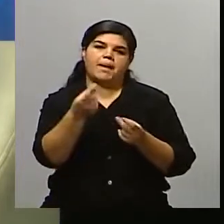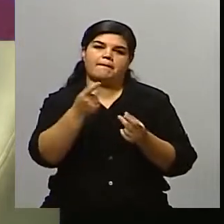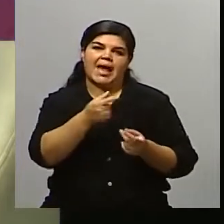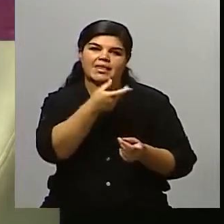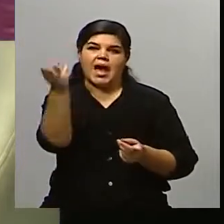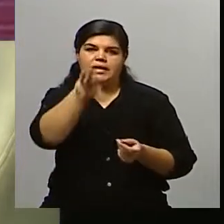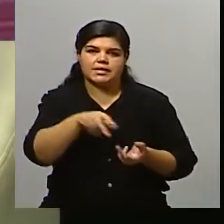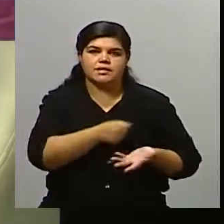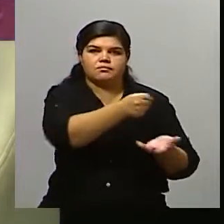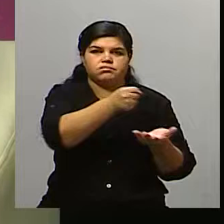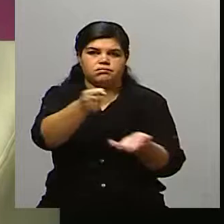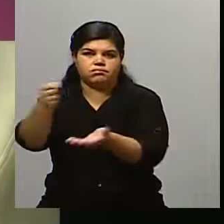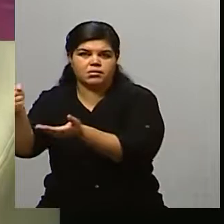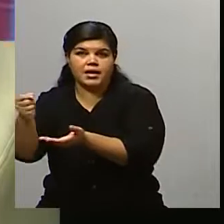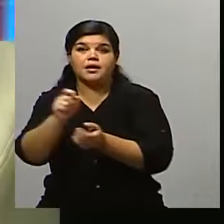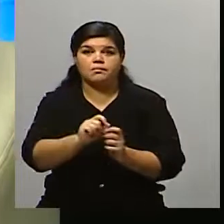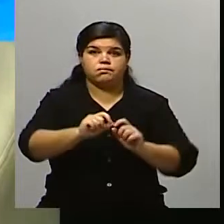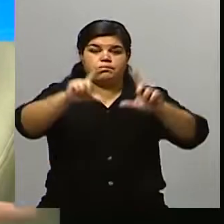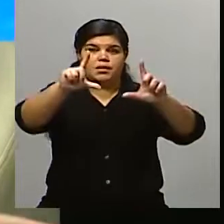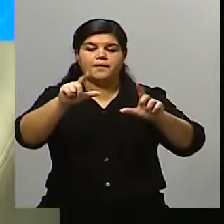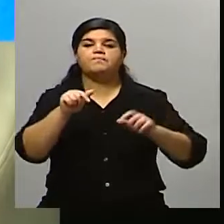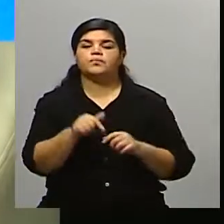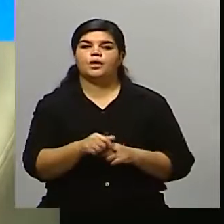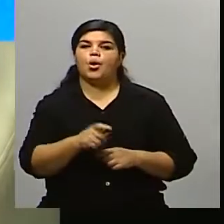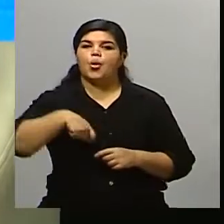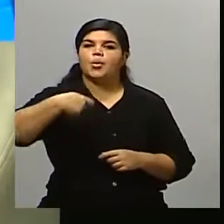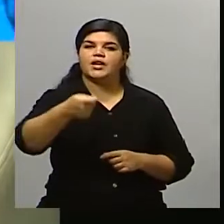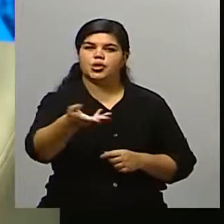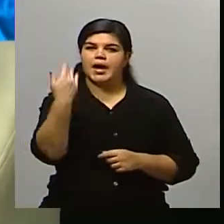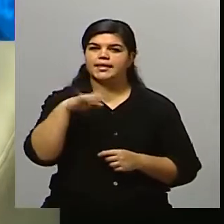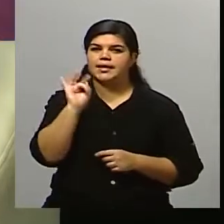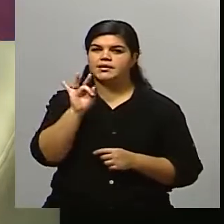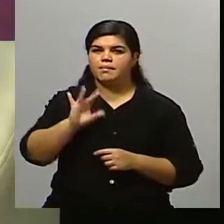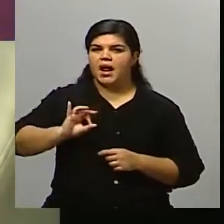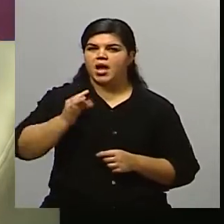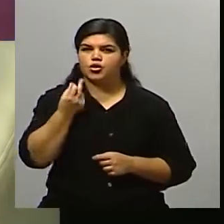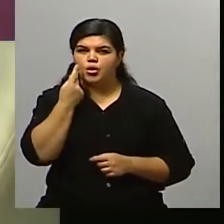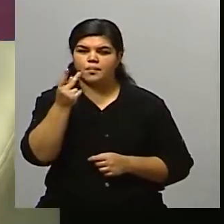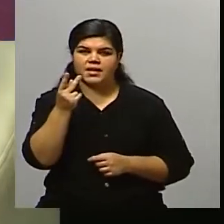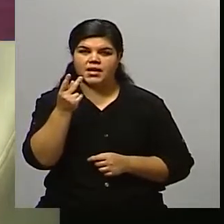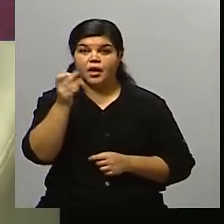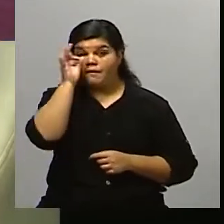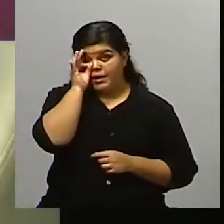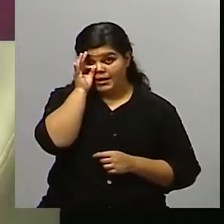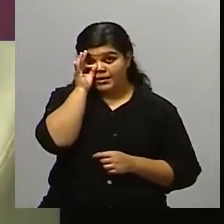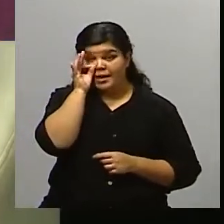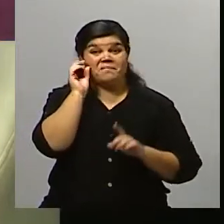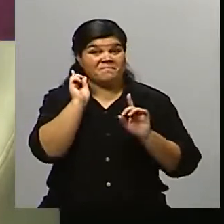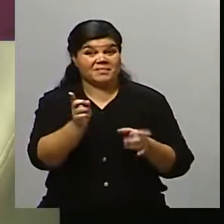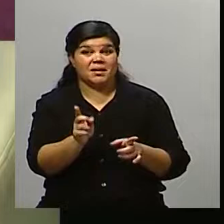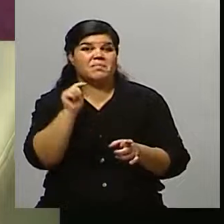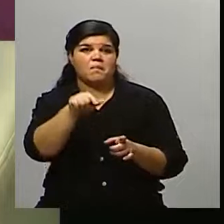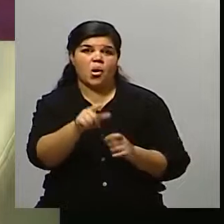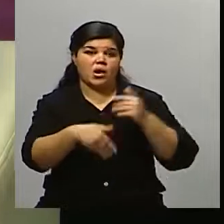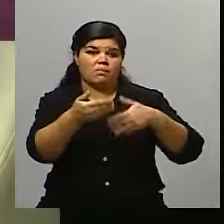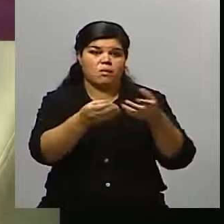gobierno que tenemos. Se le ha ganado la ley de movilidad jubilatoria aprobada en diciembre del año 2020.